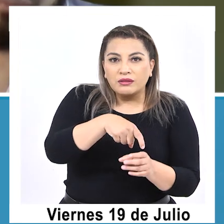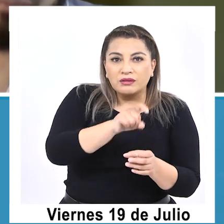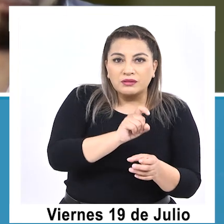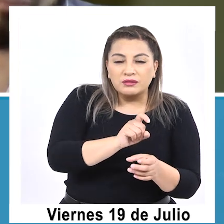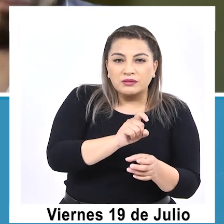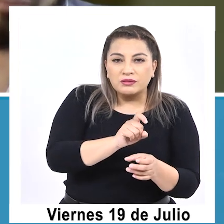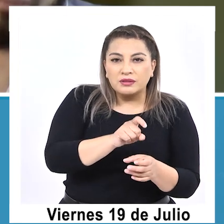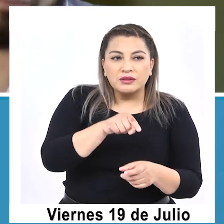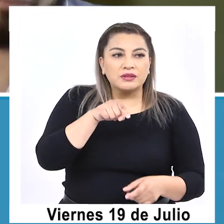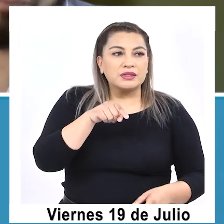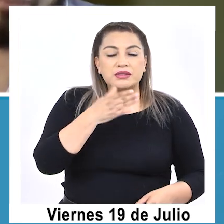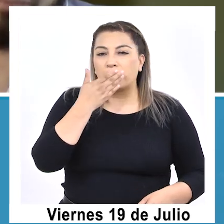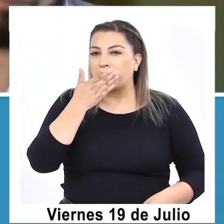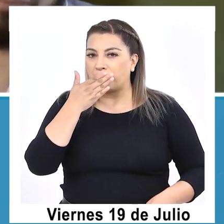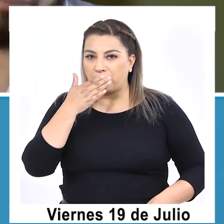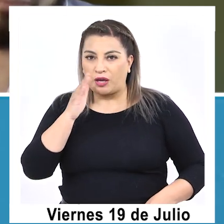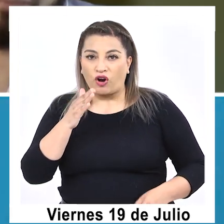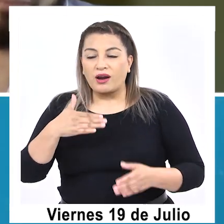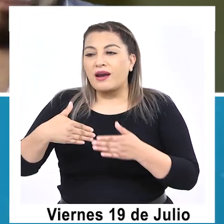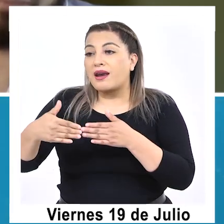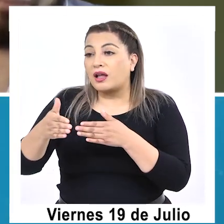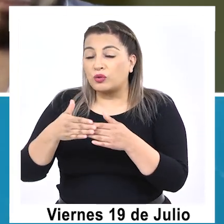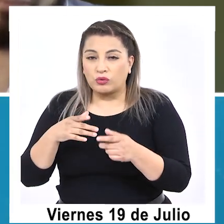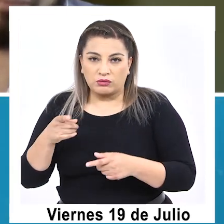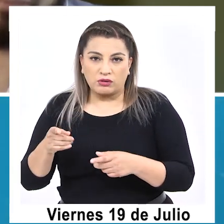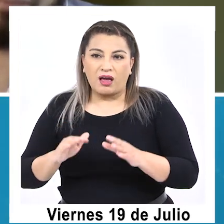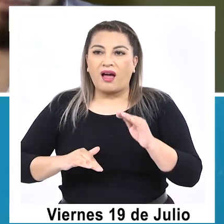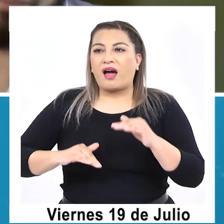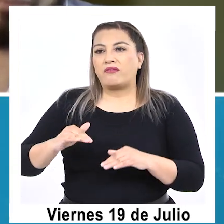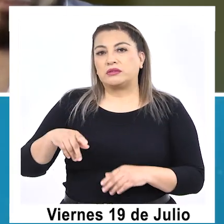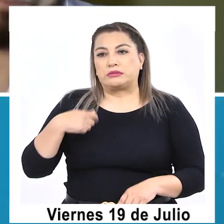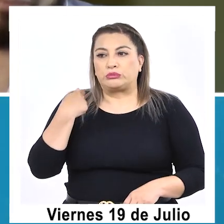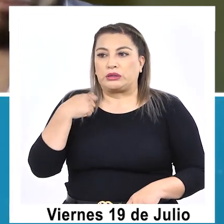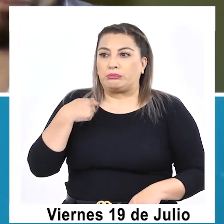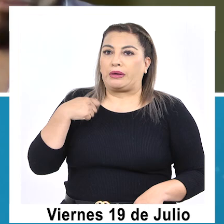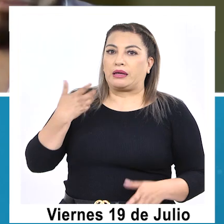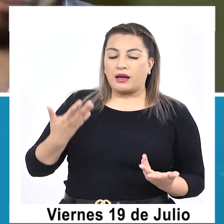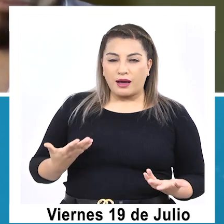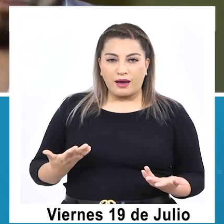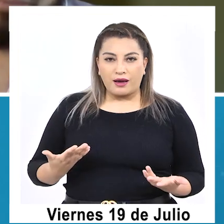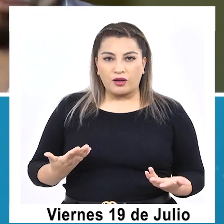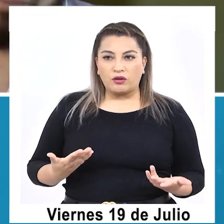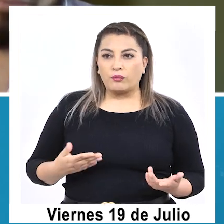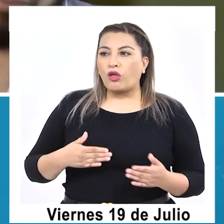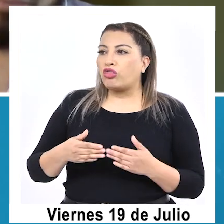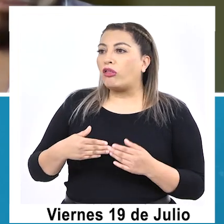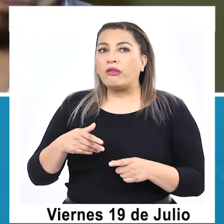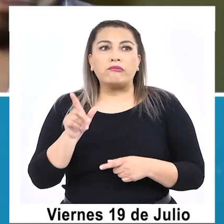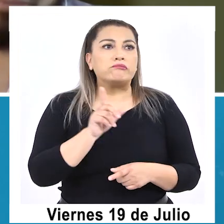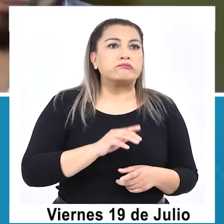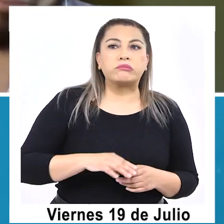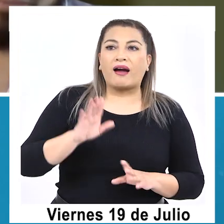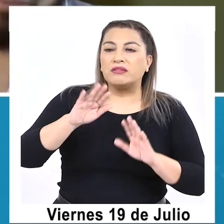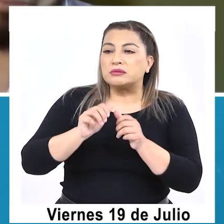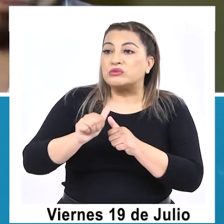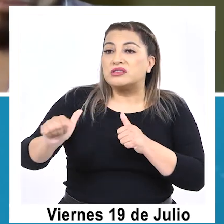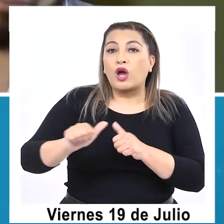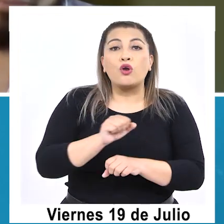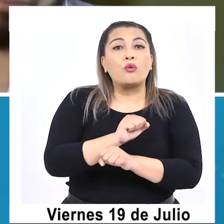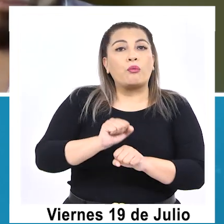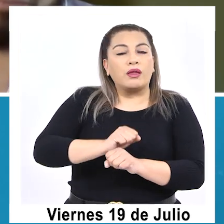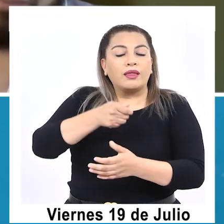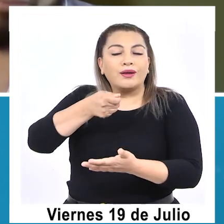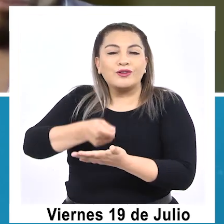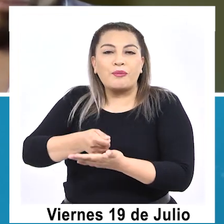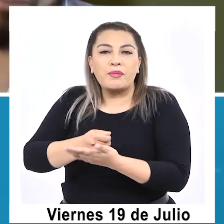enlatado. Siempre va a ser mejor el origen natural, pero a veces por costo, por el acceso, por distancia, no tenemos